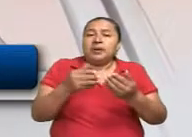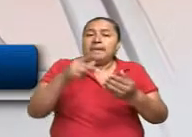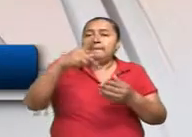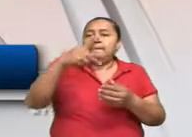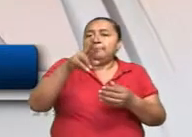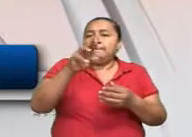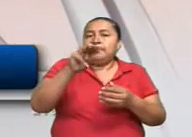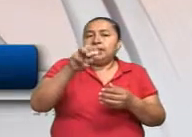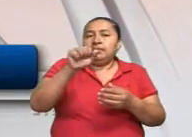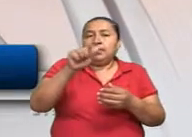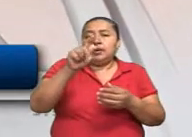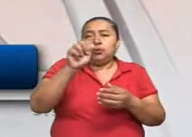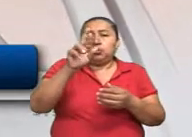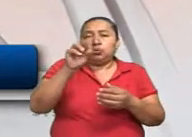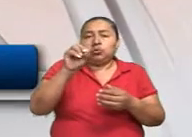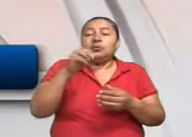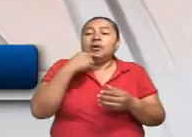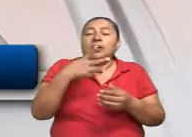semana